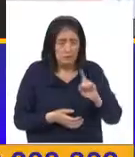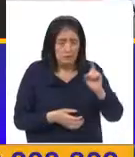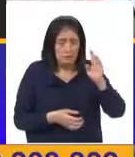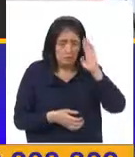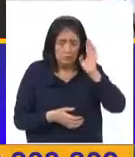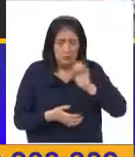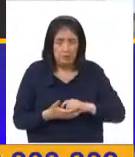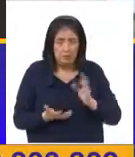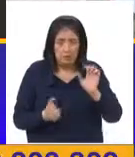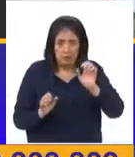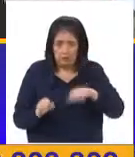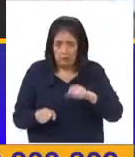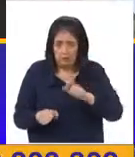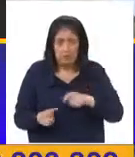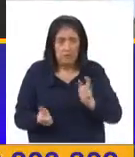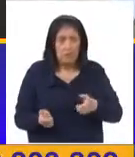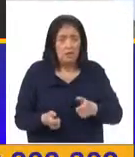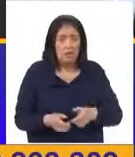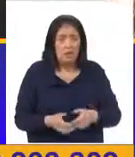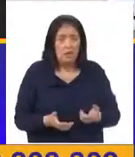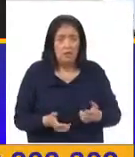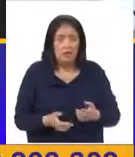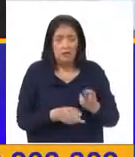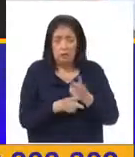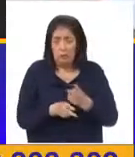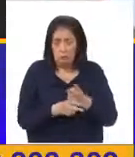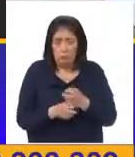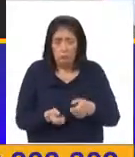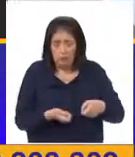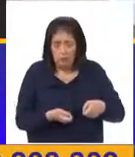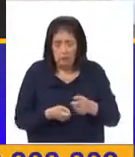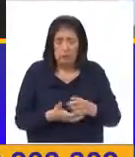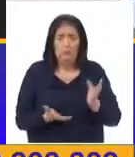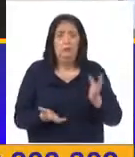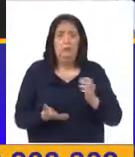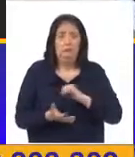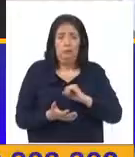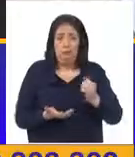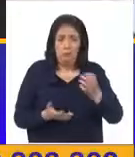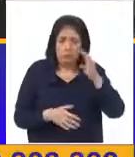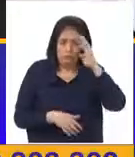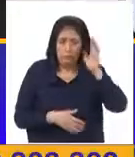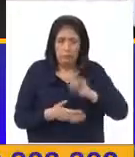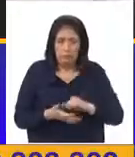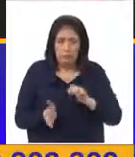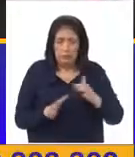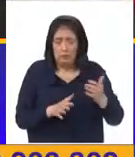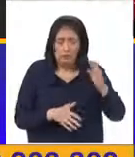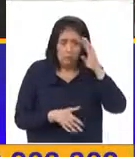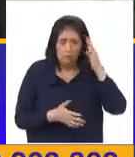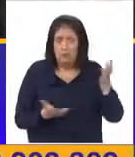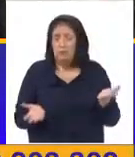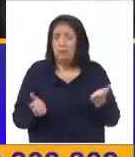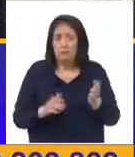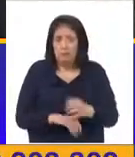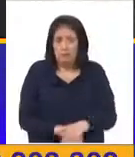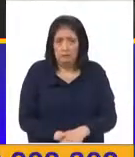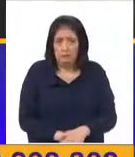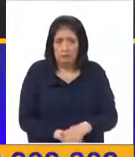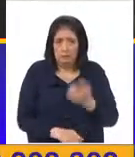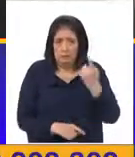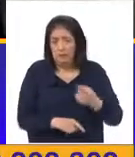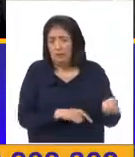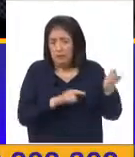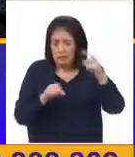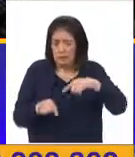sí a los ronderos. Eso es una provocación. Eso es un agravio a la Policía Nacional. Y los muertos policías, ¿dónde quedan? Para que